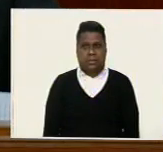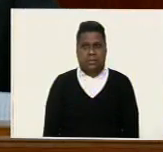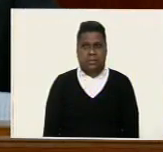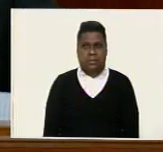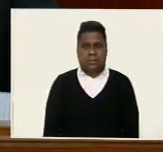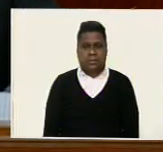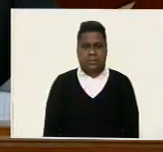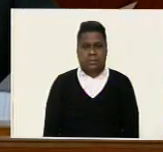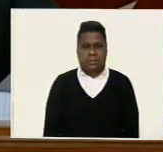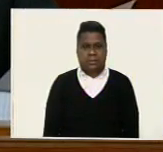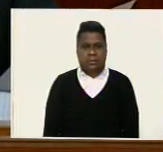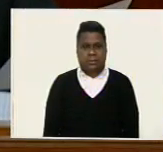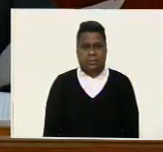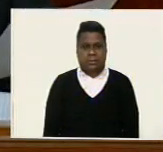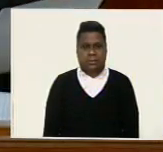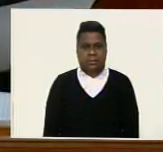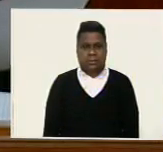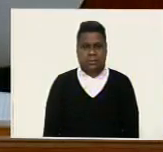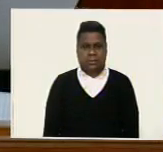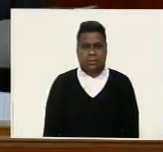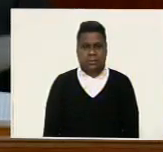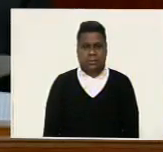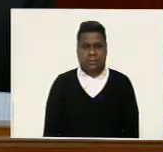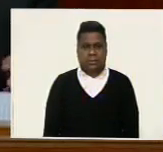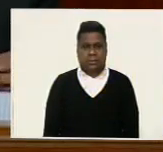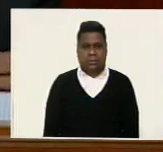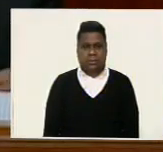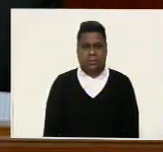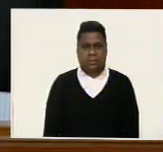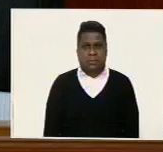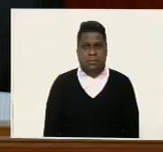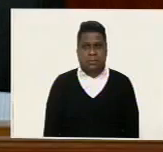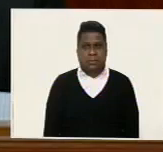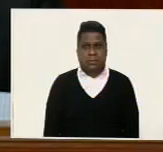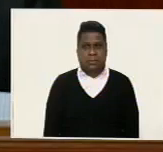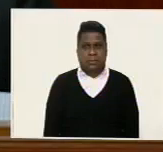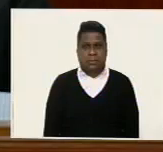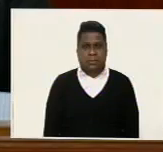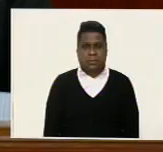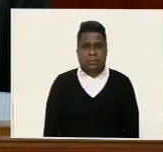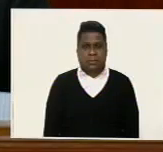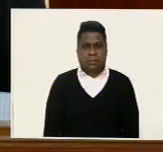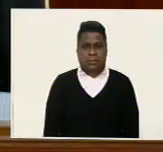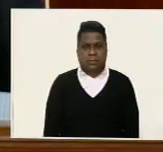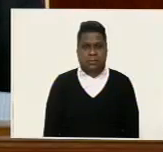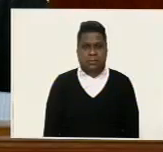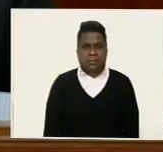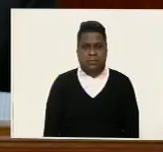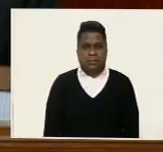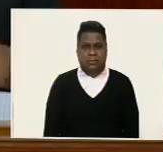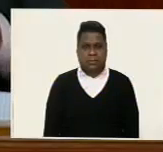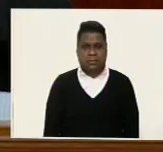cual informó a todo el pueblo venezolano que cuatro integrantes de la Dirección Nacional del Banco Central de Venezuela